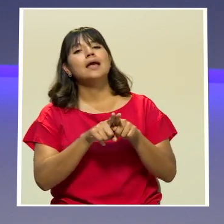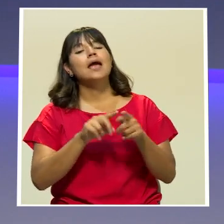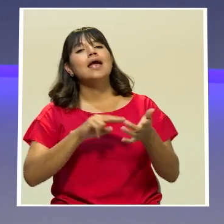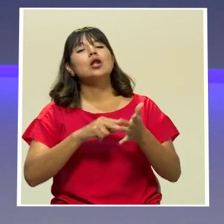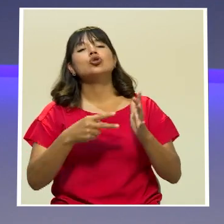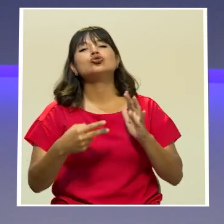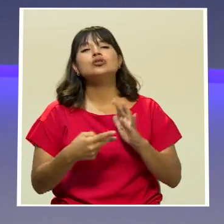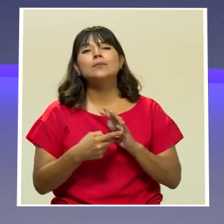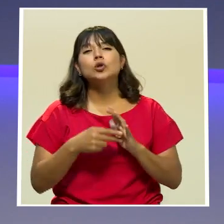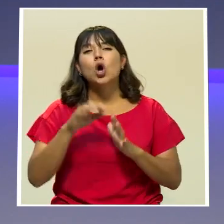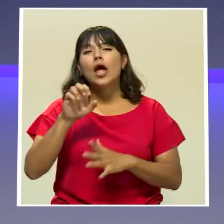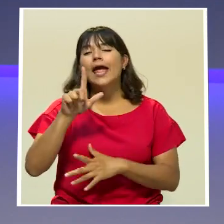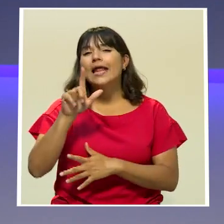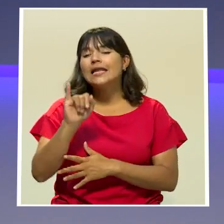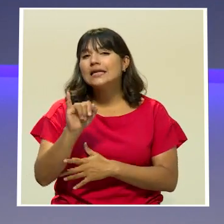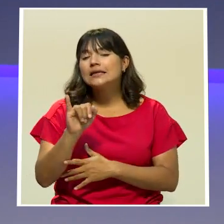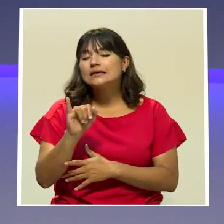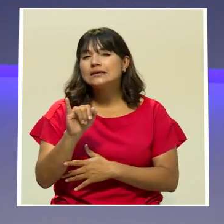élite. Pero